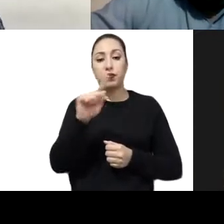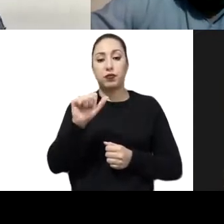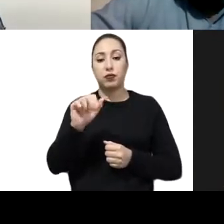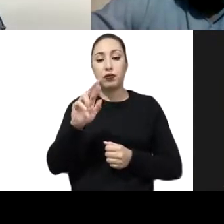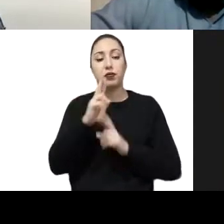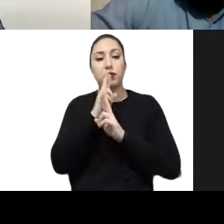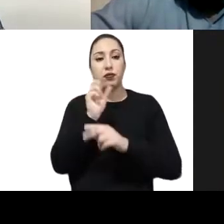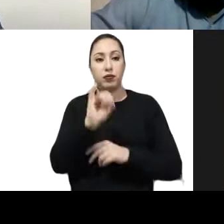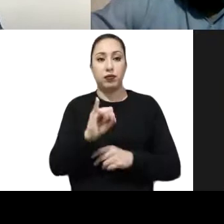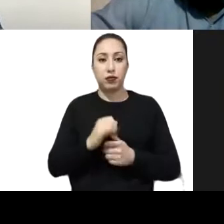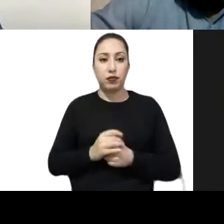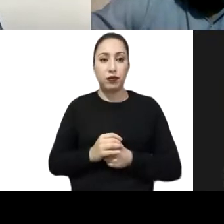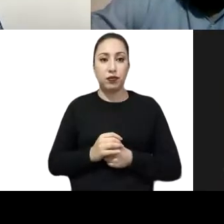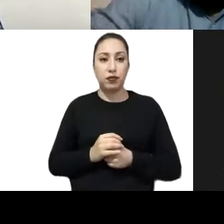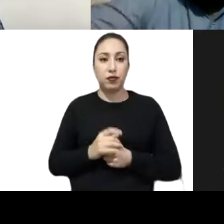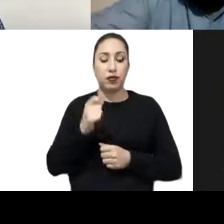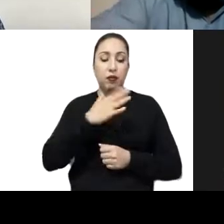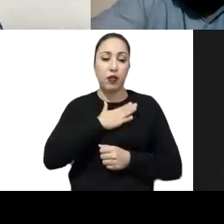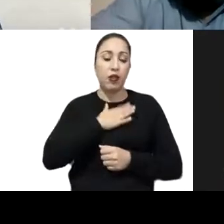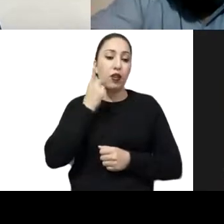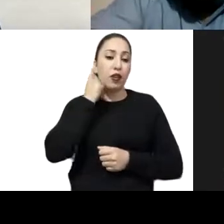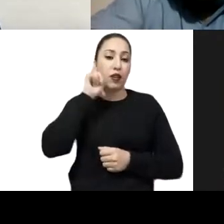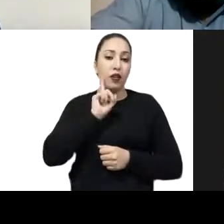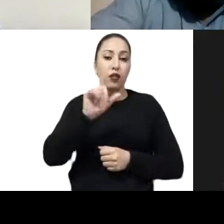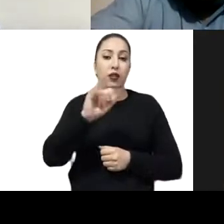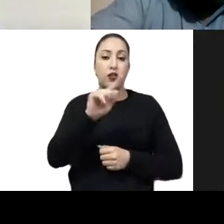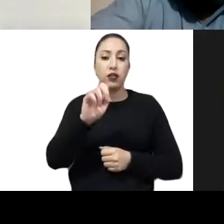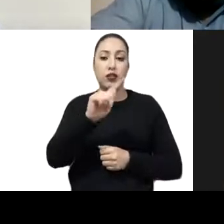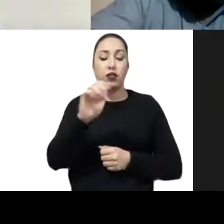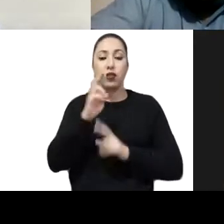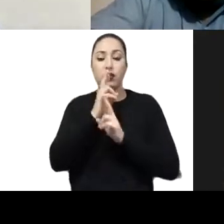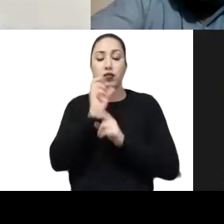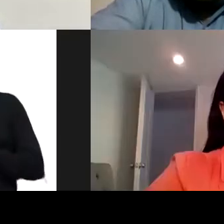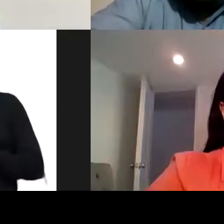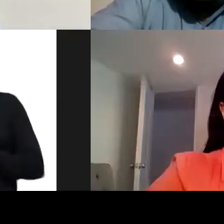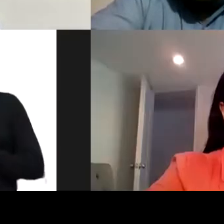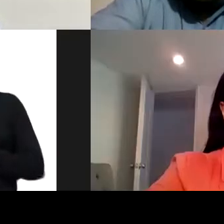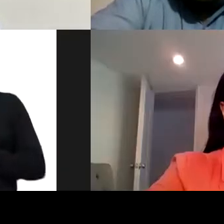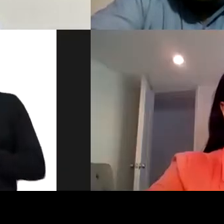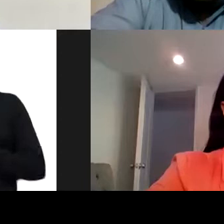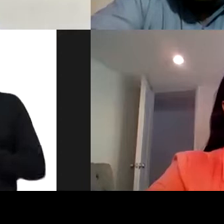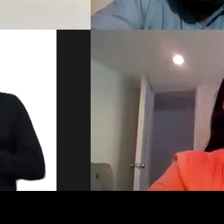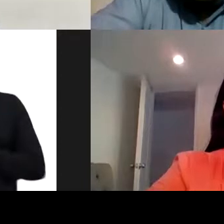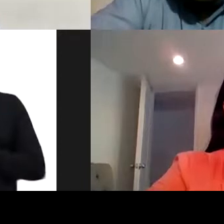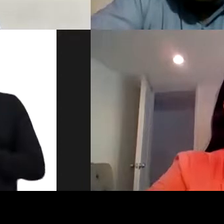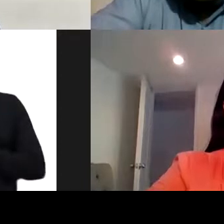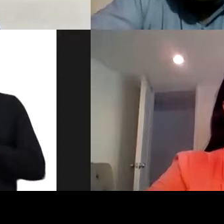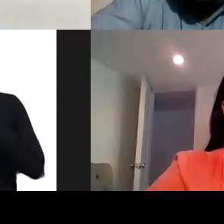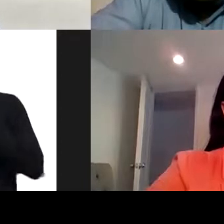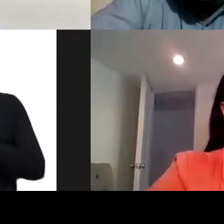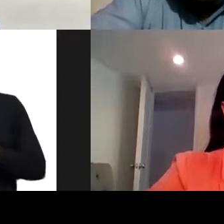favor. Gracias. La de la voz, Lizeth Clavel Sánchez, a favor. Diputada Ana Cristina Hernández Trejo. Ana Hernández, a